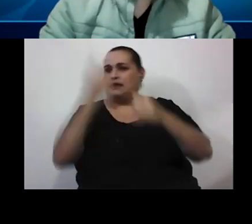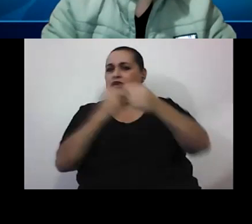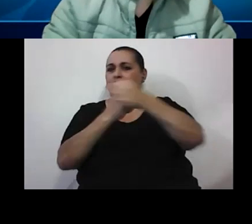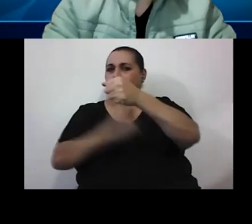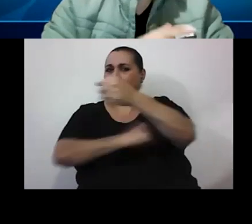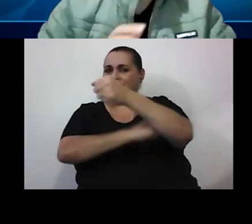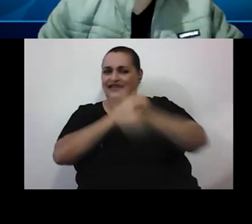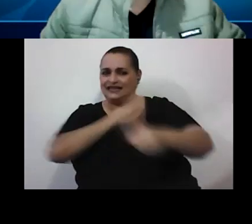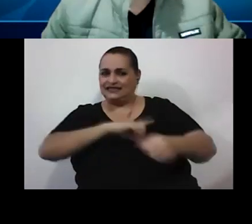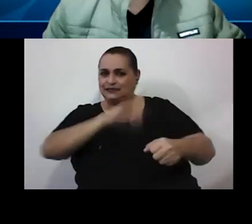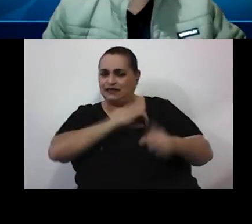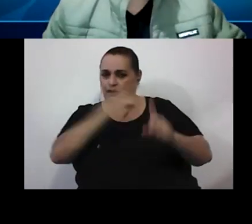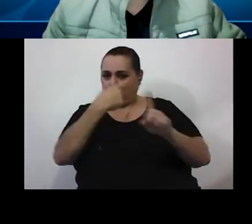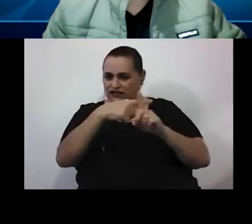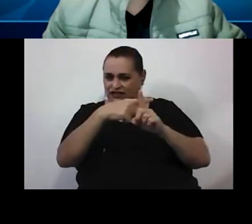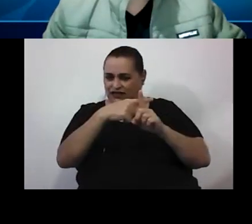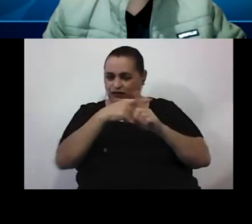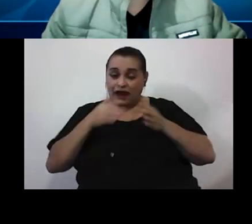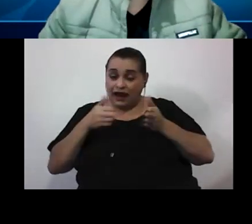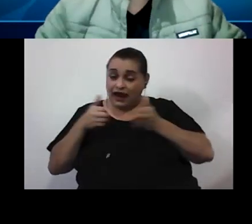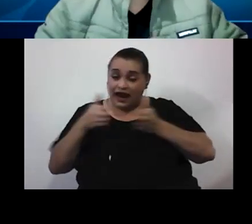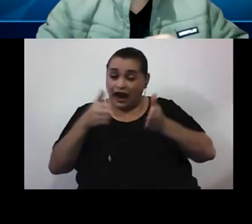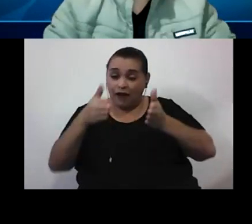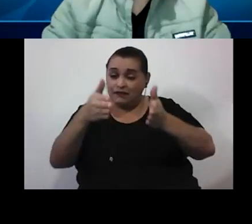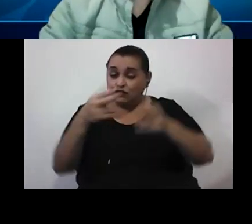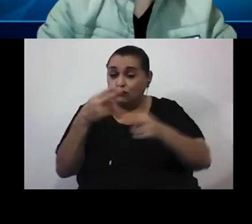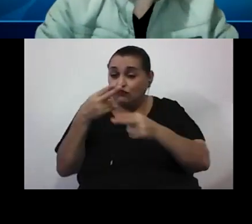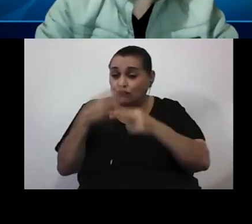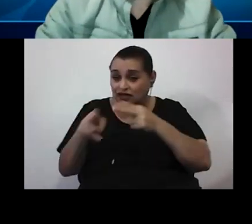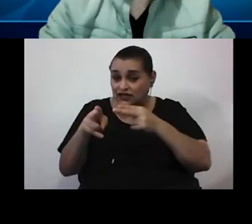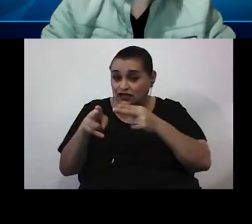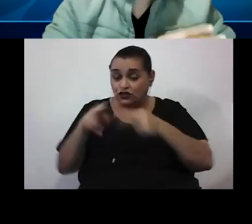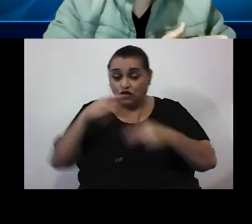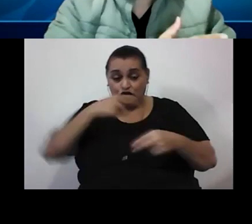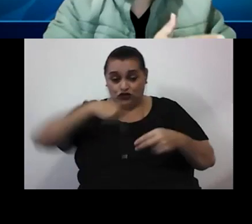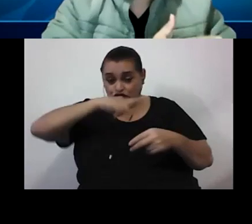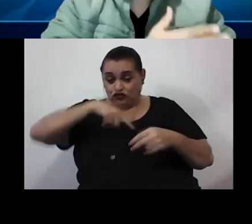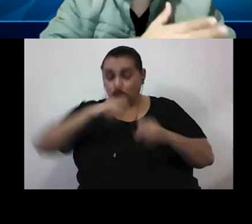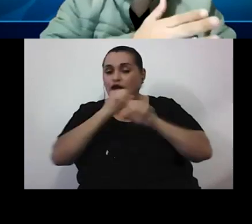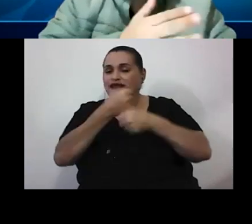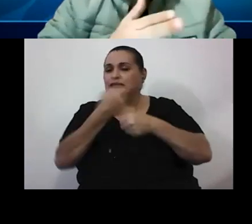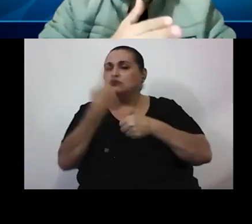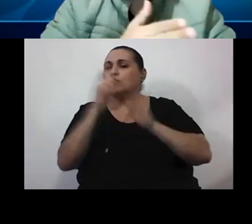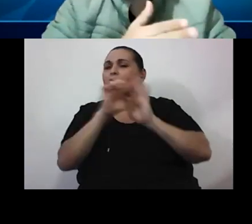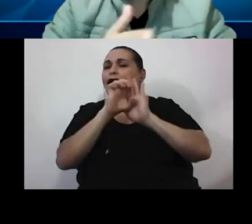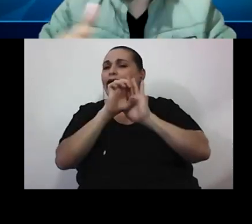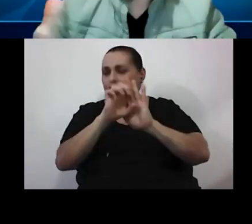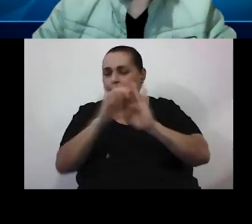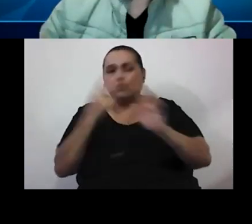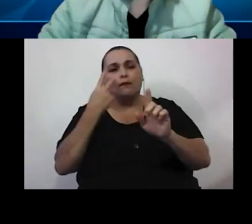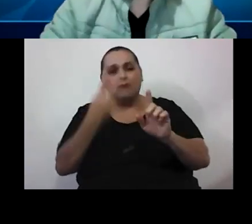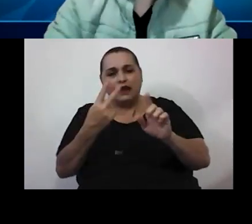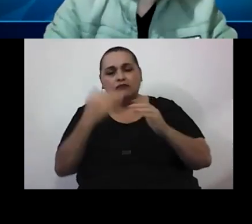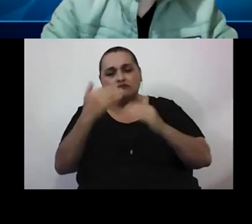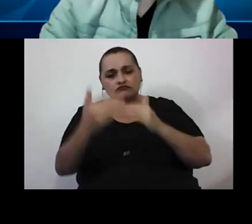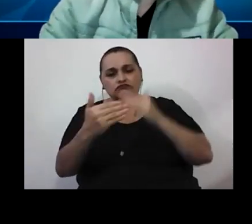positiva. Y en este trayecto de un ratito que vamos a hacer ahorita, lo vamos a hacer con un ejemplo y vamos a ir viendo con ese ejemplo los